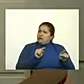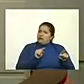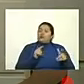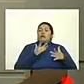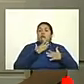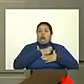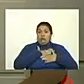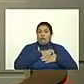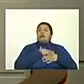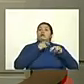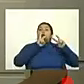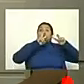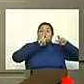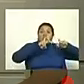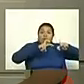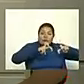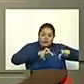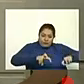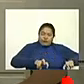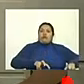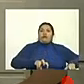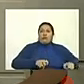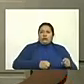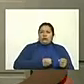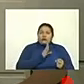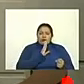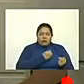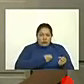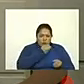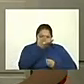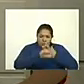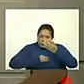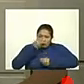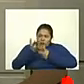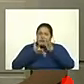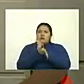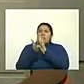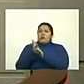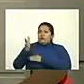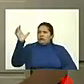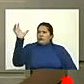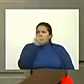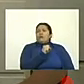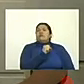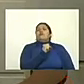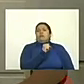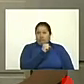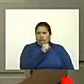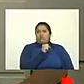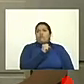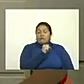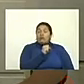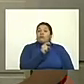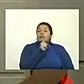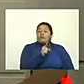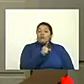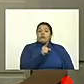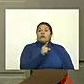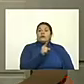que se realiza, en las confesiones, incluso aparecen los indicios que no solamente